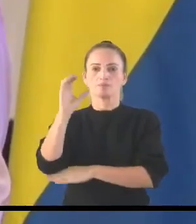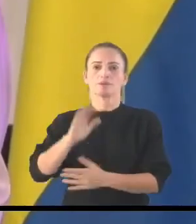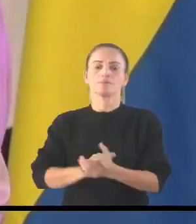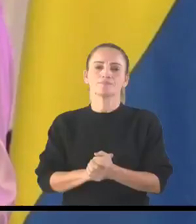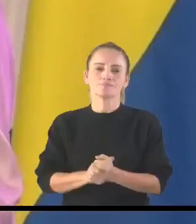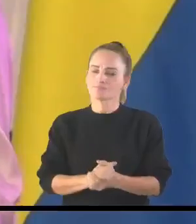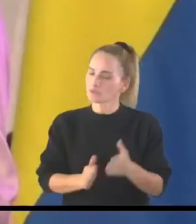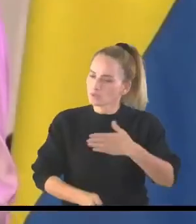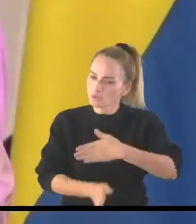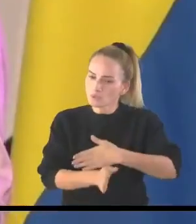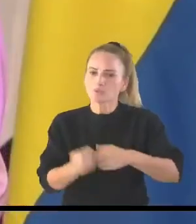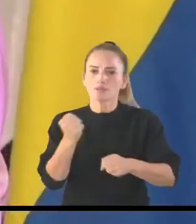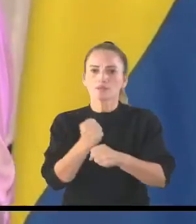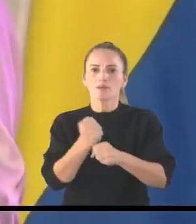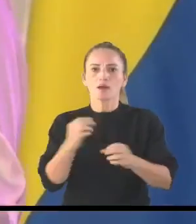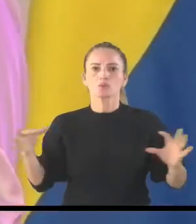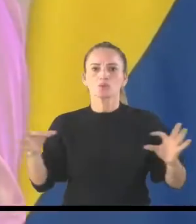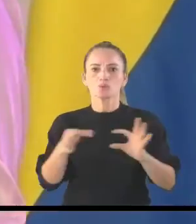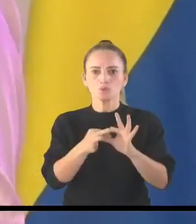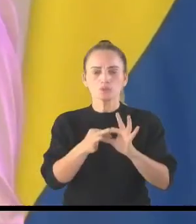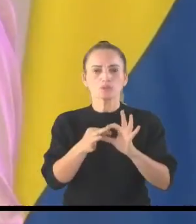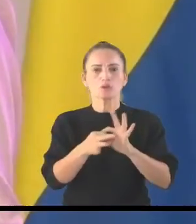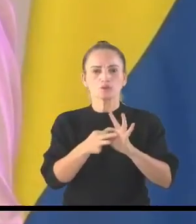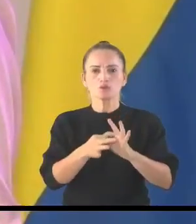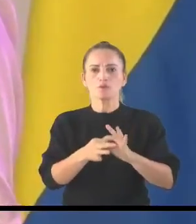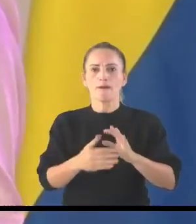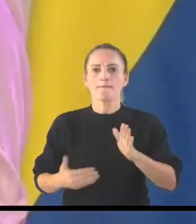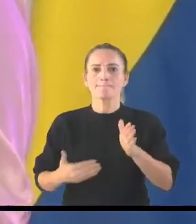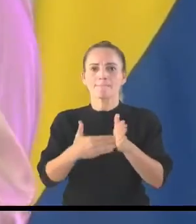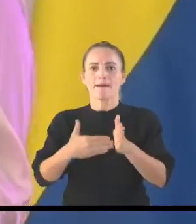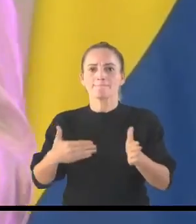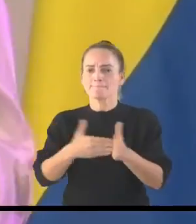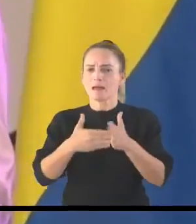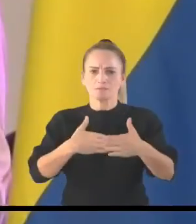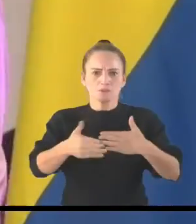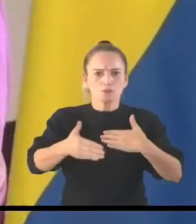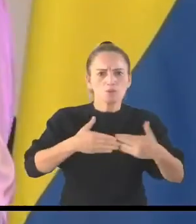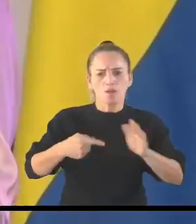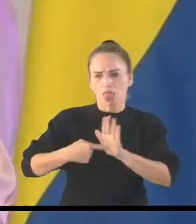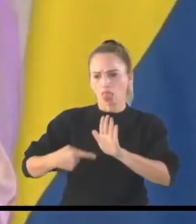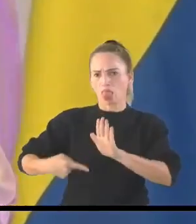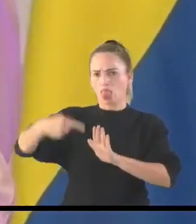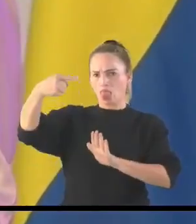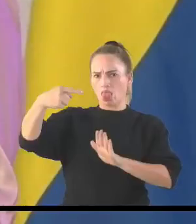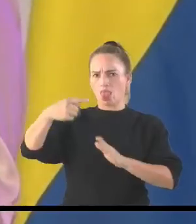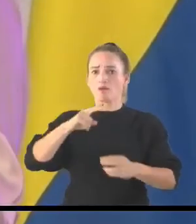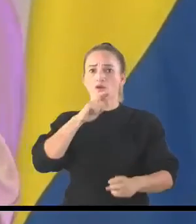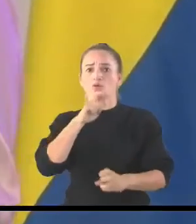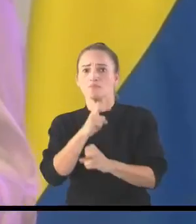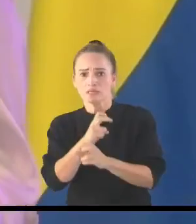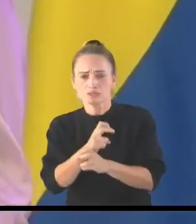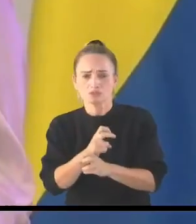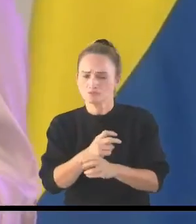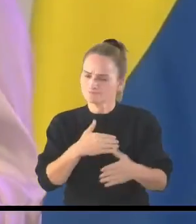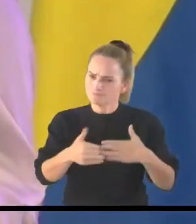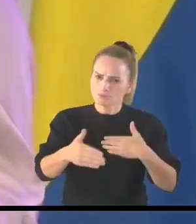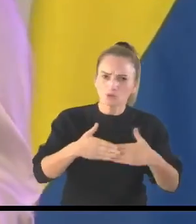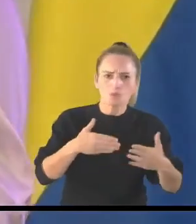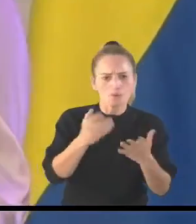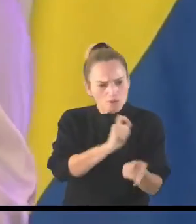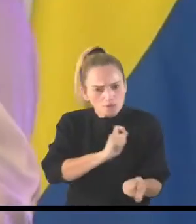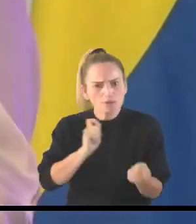a seguir trabajando juntos, pese a los obstáculos, pese a las dificultades, porque es así